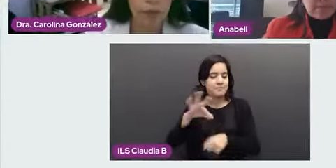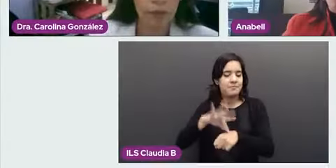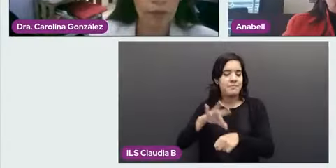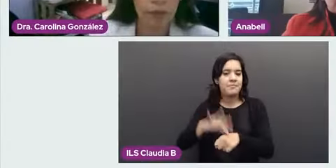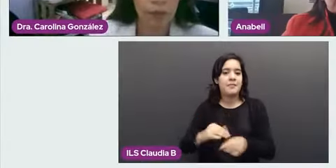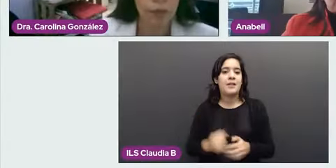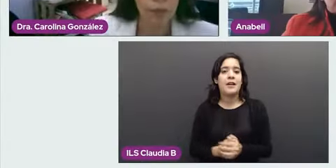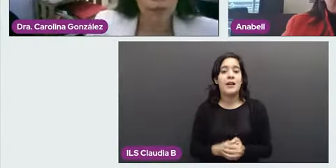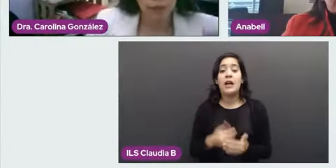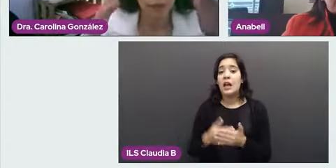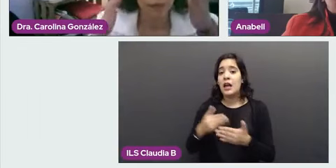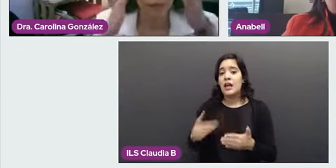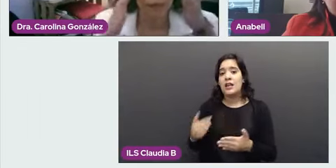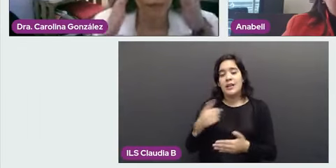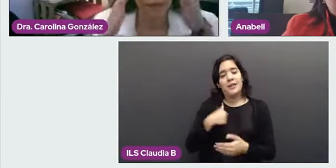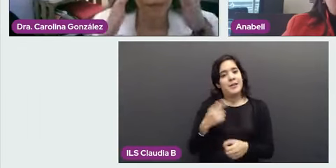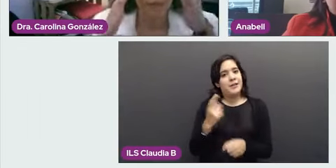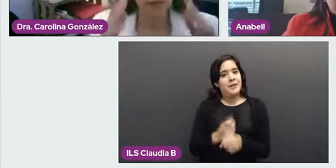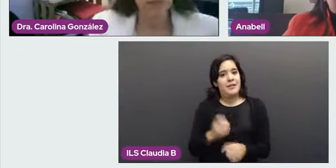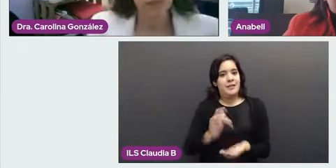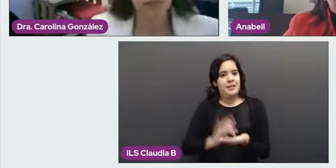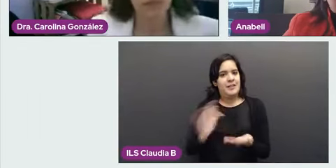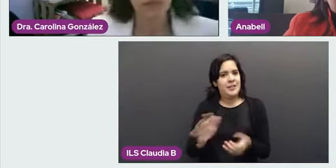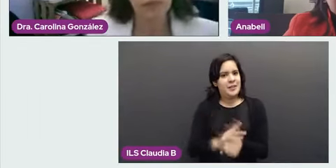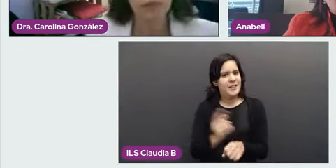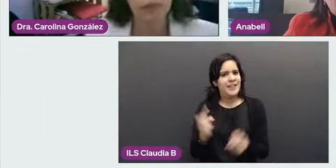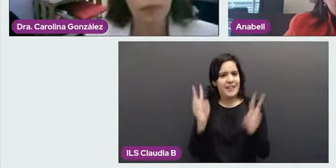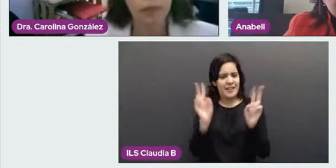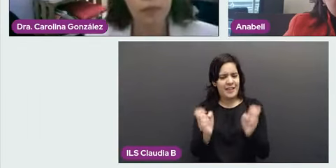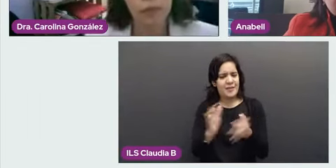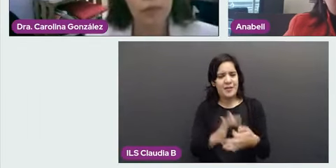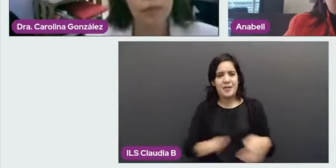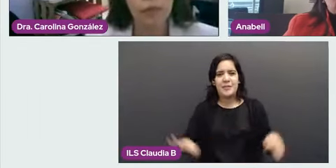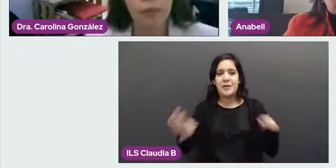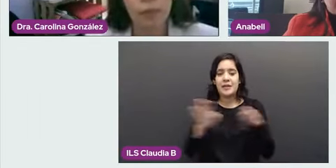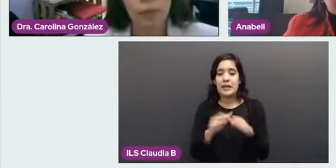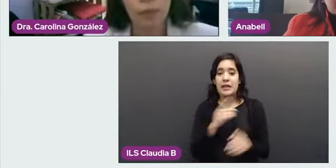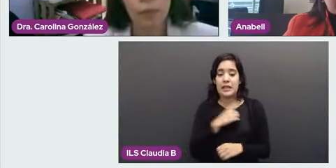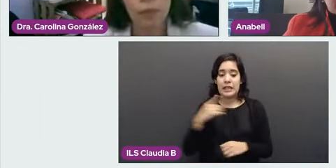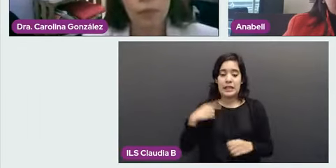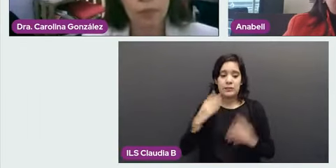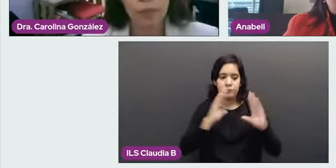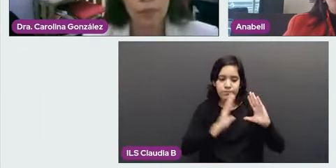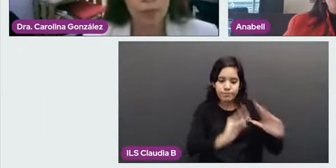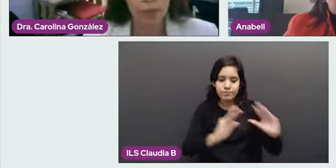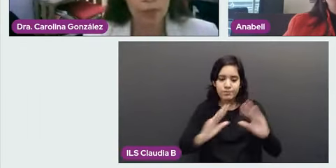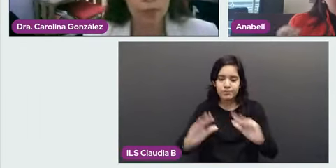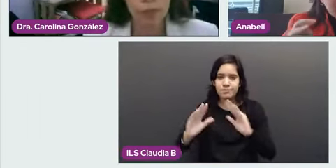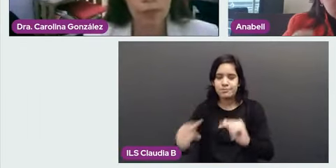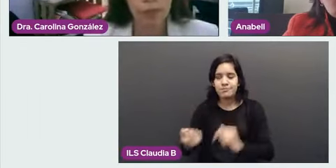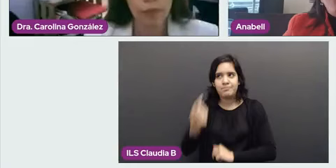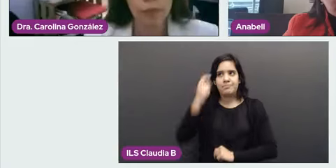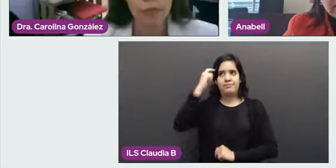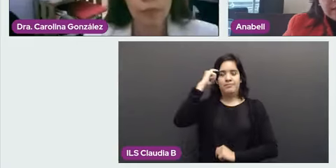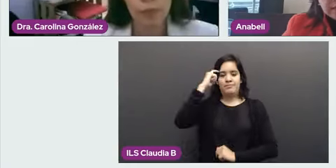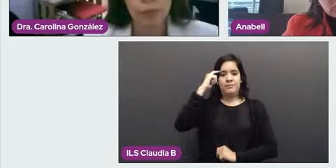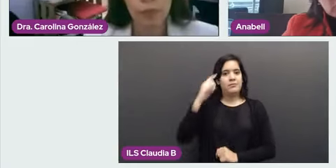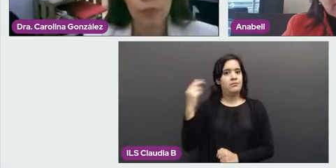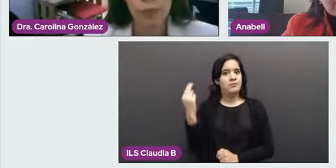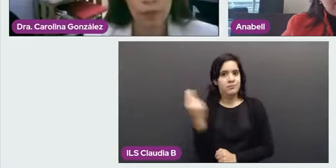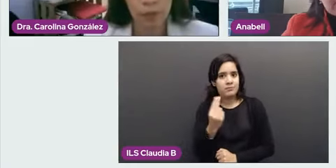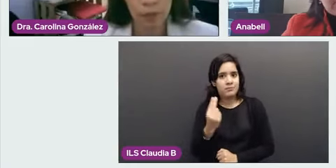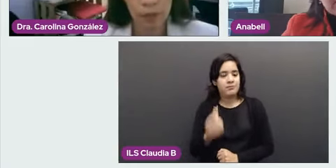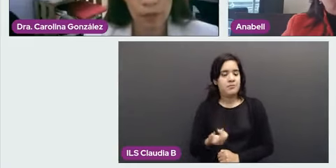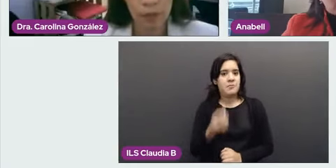de verdad agradecer su ponencia sobre este tema de gran importancia, hacer conciencia que es un tema que requiere atención mensual en